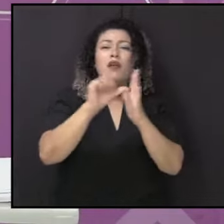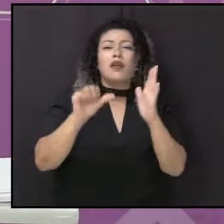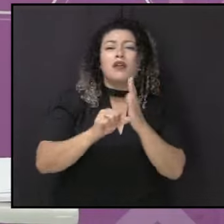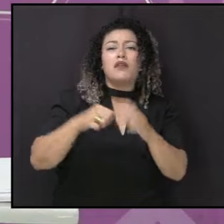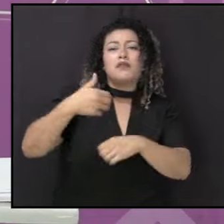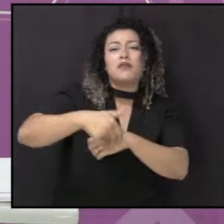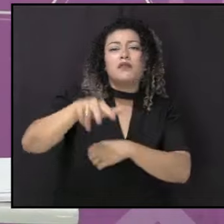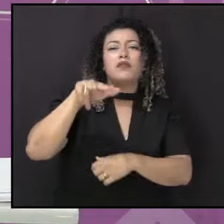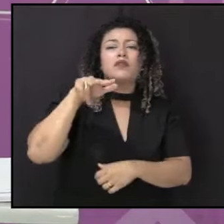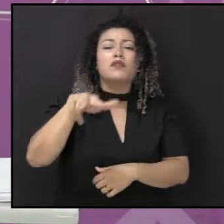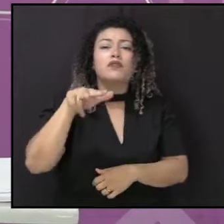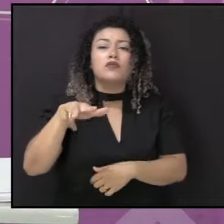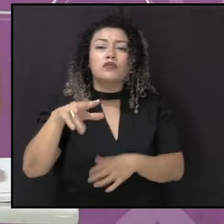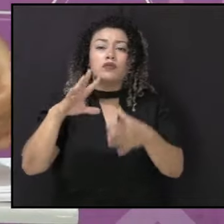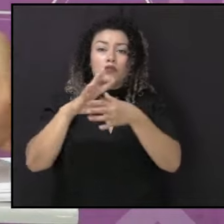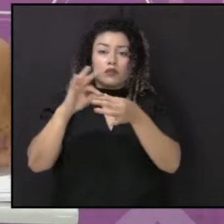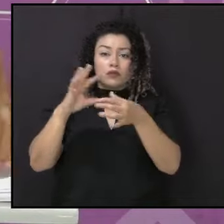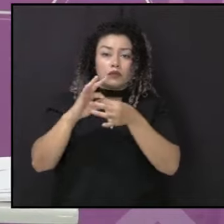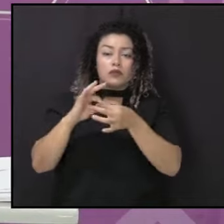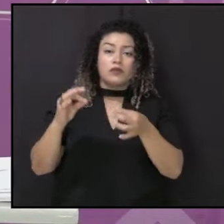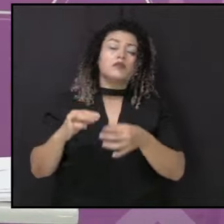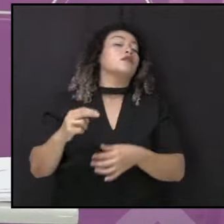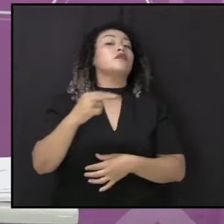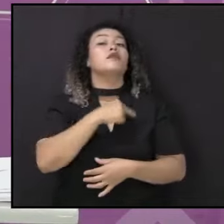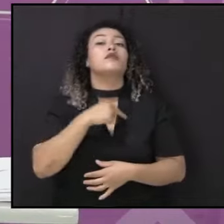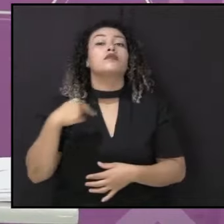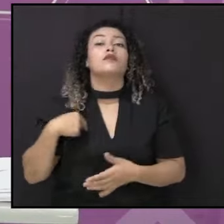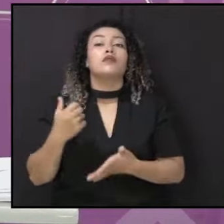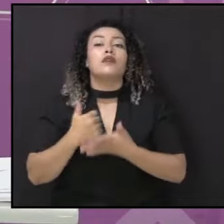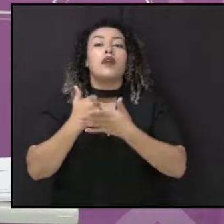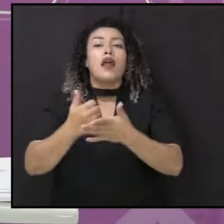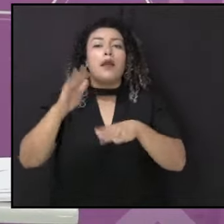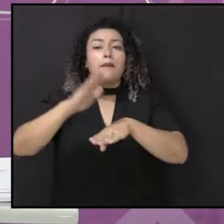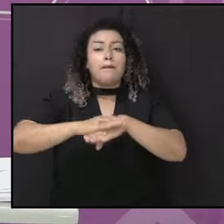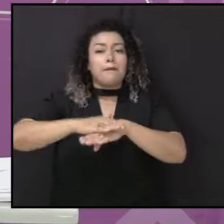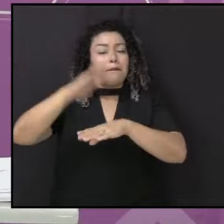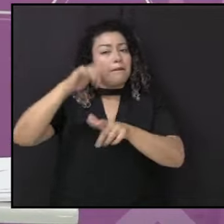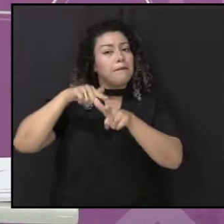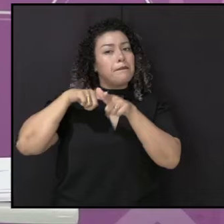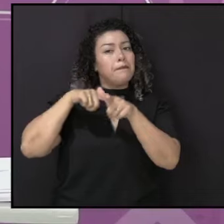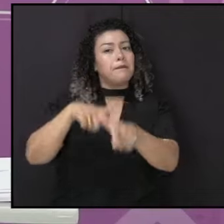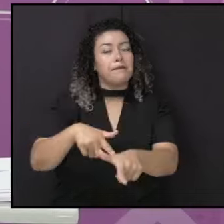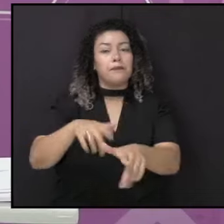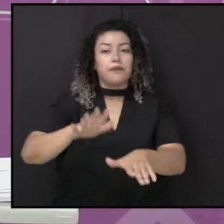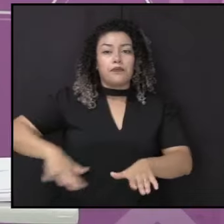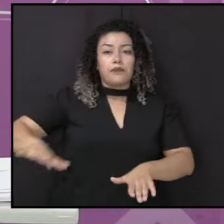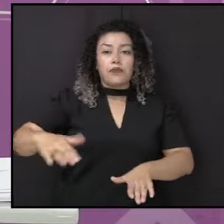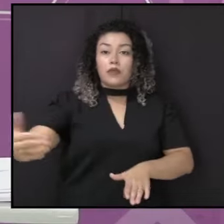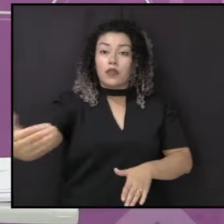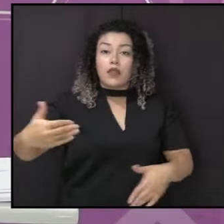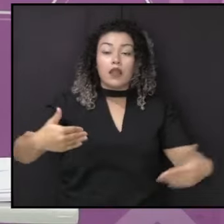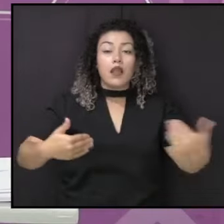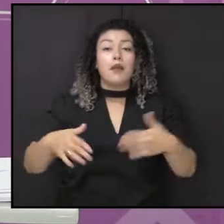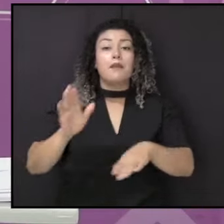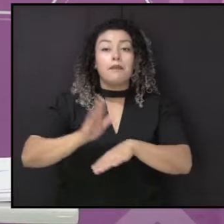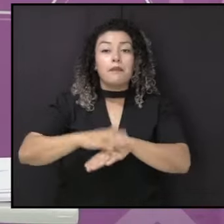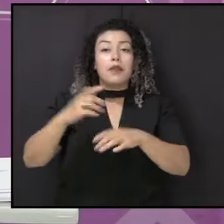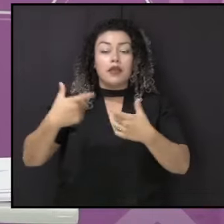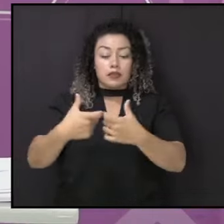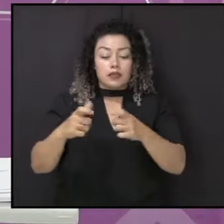de la Ley Orgánica del Poder Ejecutivo, para que éste pueda adicionar medidas y promover la coordinación que pueda ejecutar programas